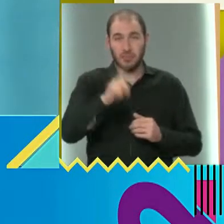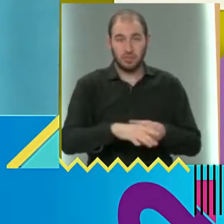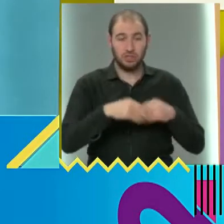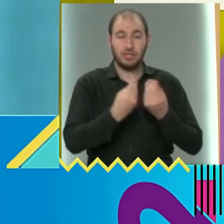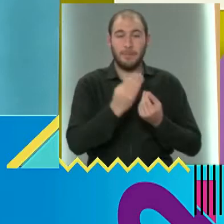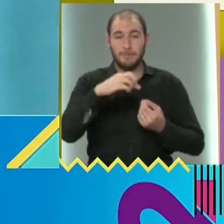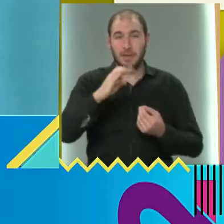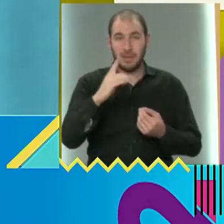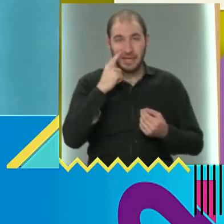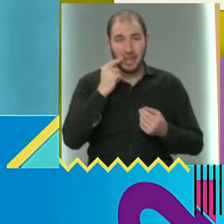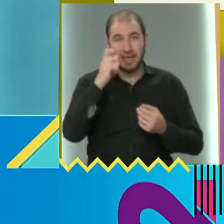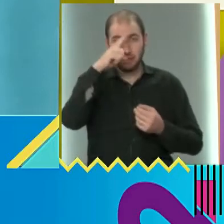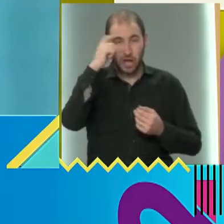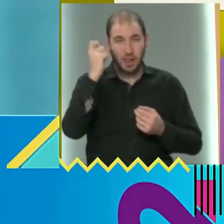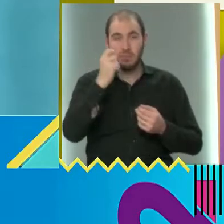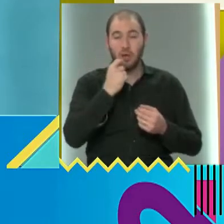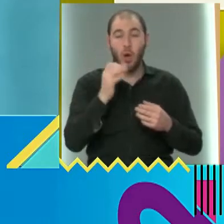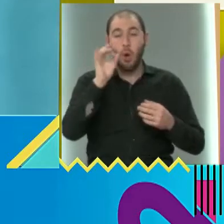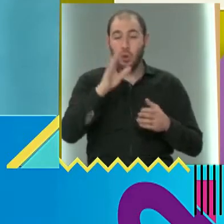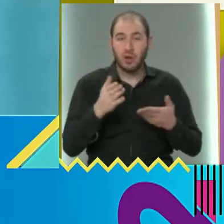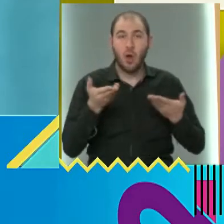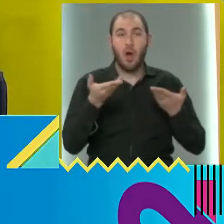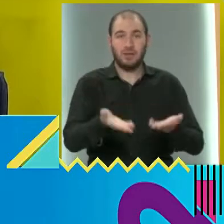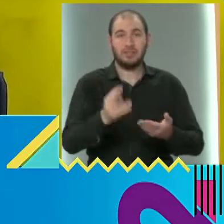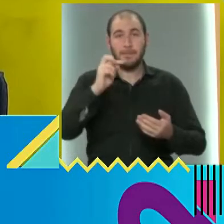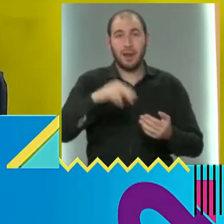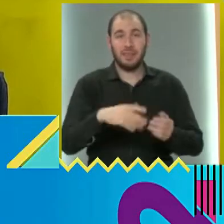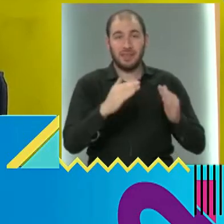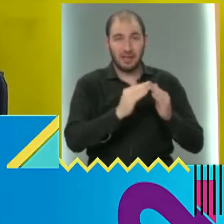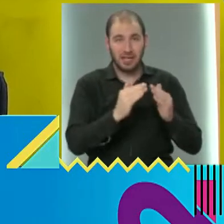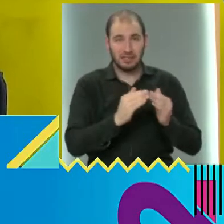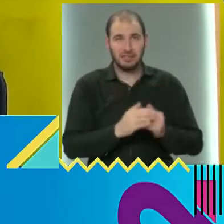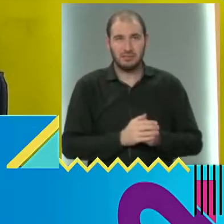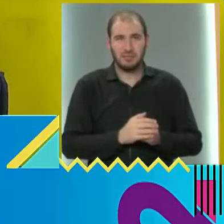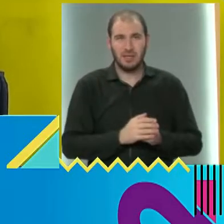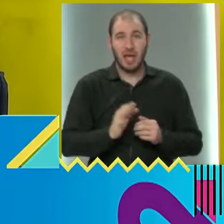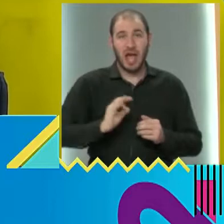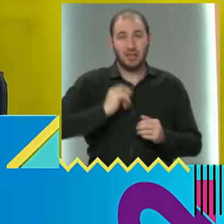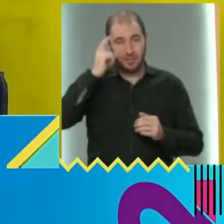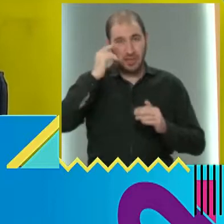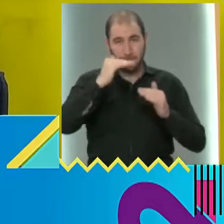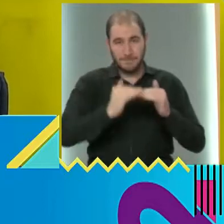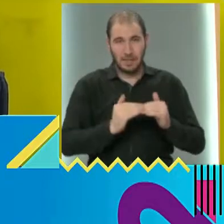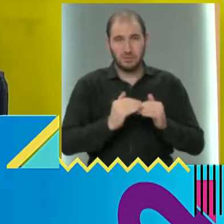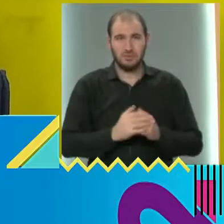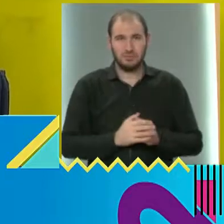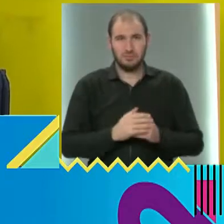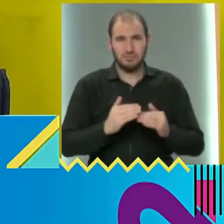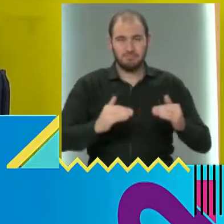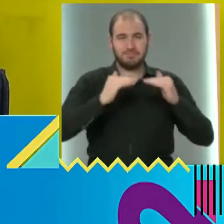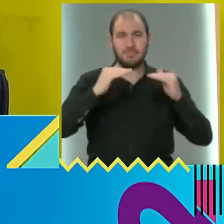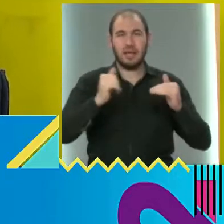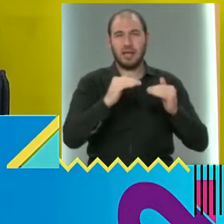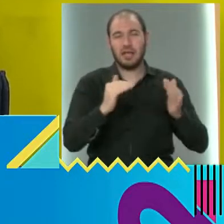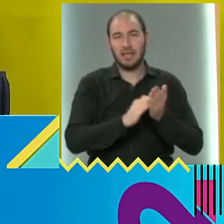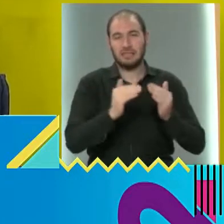2% del PBI nacional, si se pusiera exclusivamente a la política de vivienda, en menos de 10 años y nivelamos el